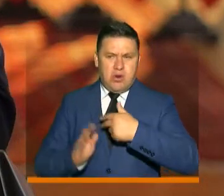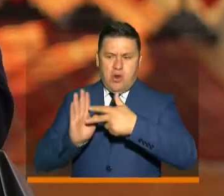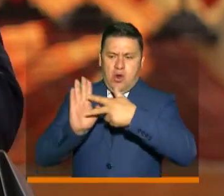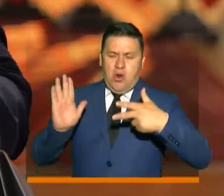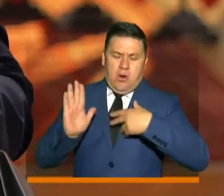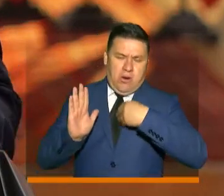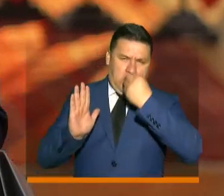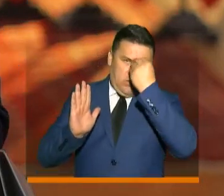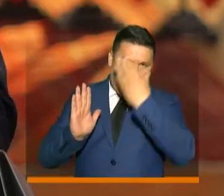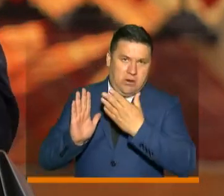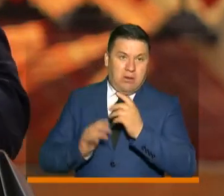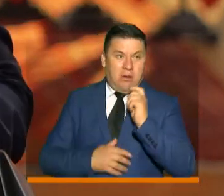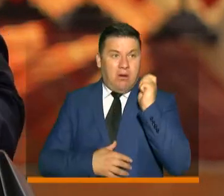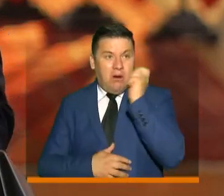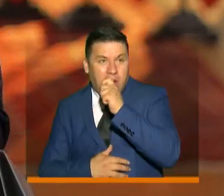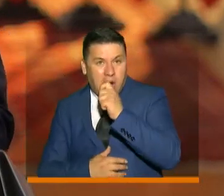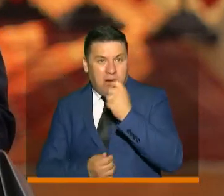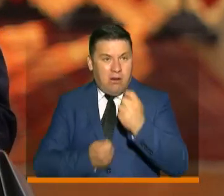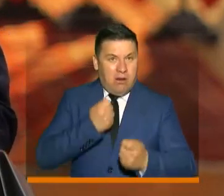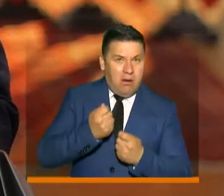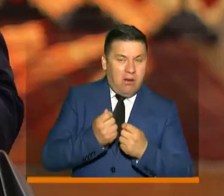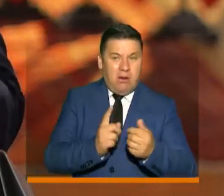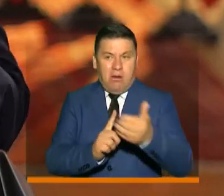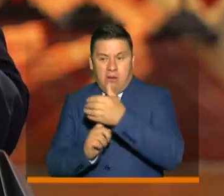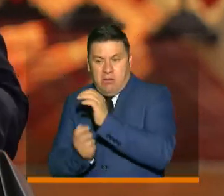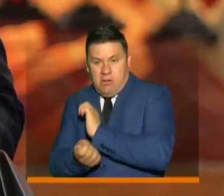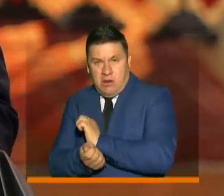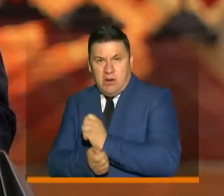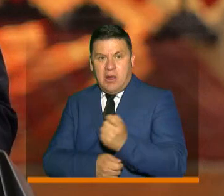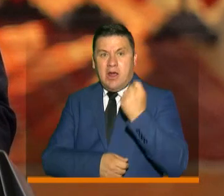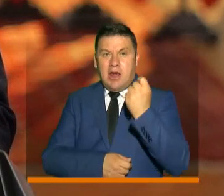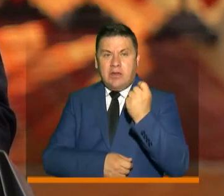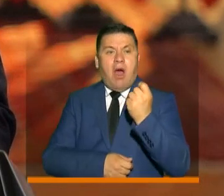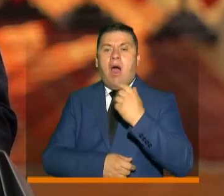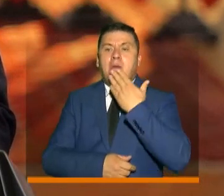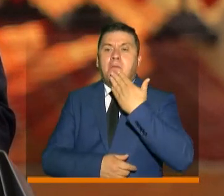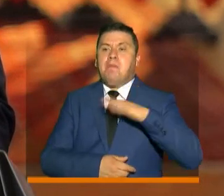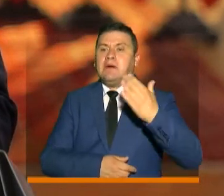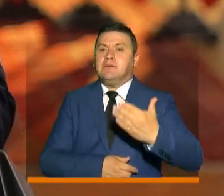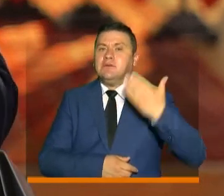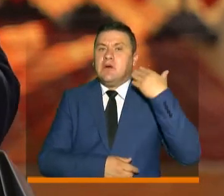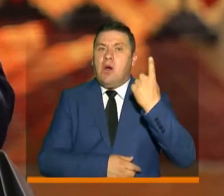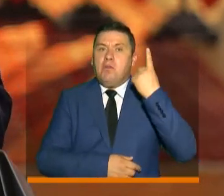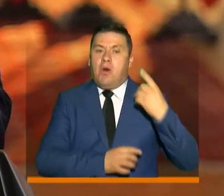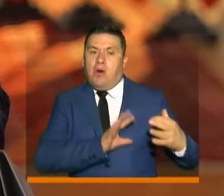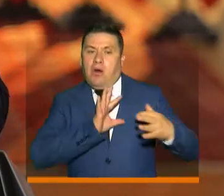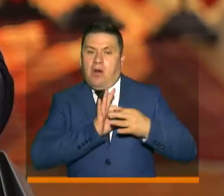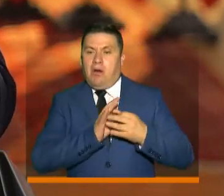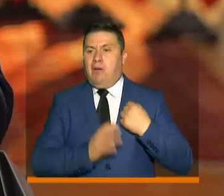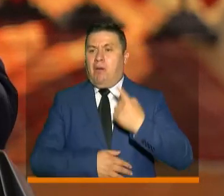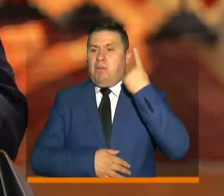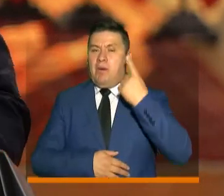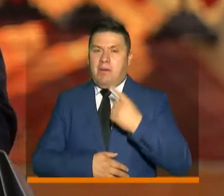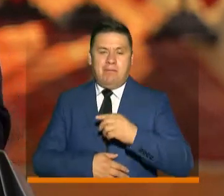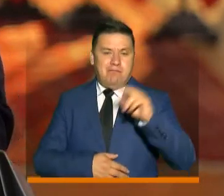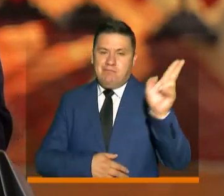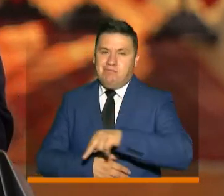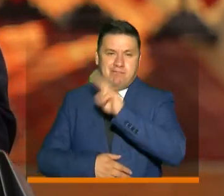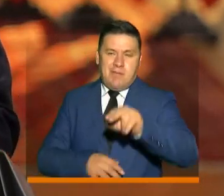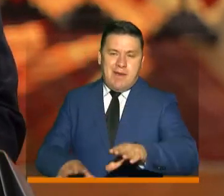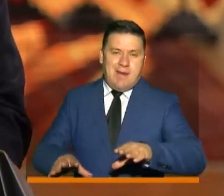que ni el narcotráfico ni el secuestro son delitos conexos al delito político y por lo tanto nunca